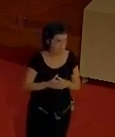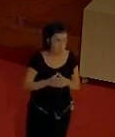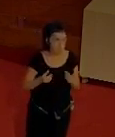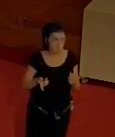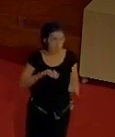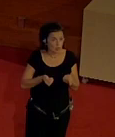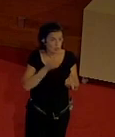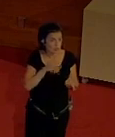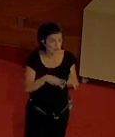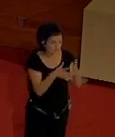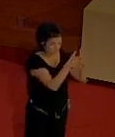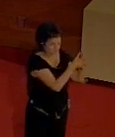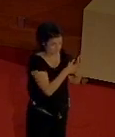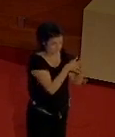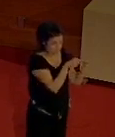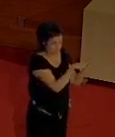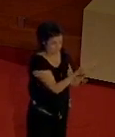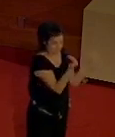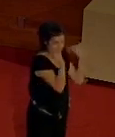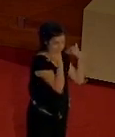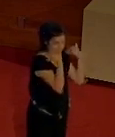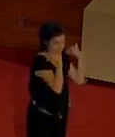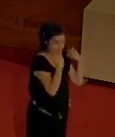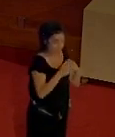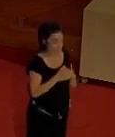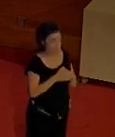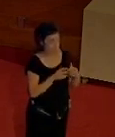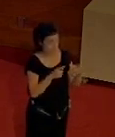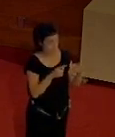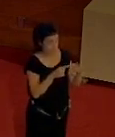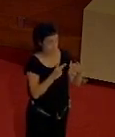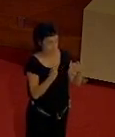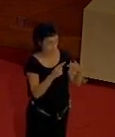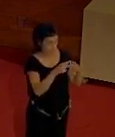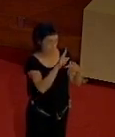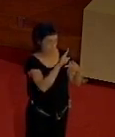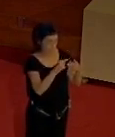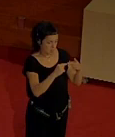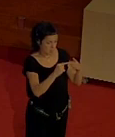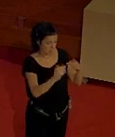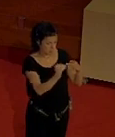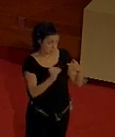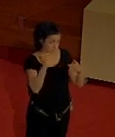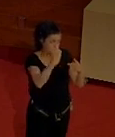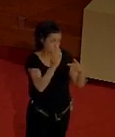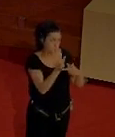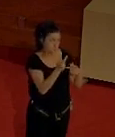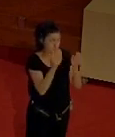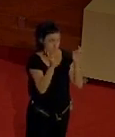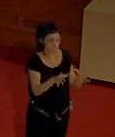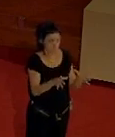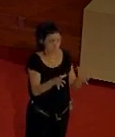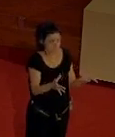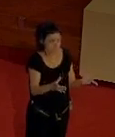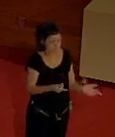el planeta pasar de dos a 11 no se hace de un día para otro ahora también